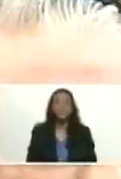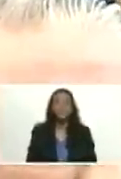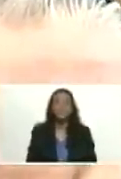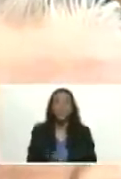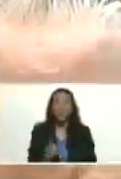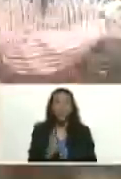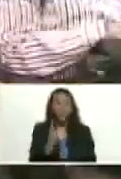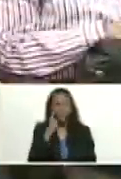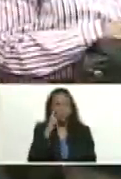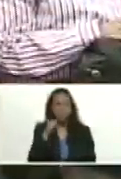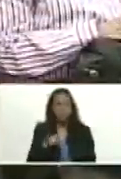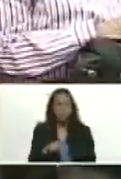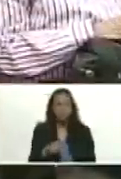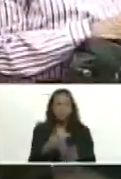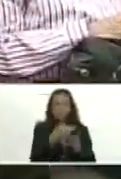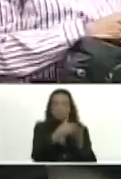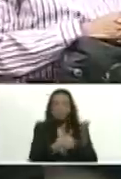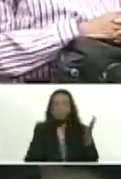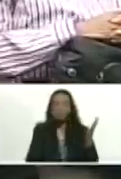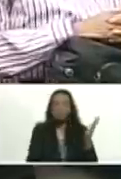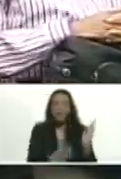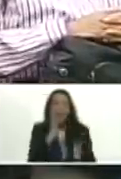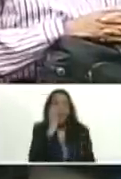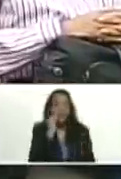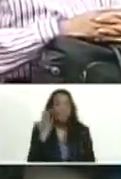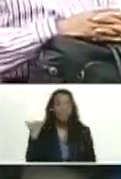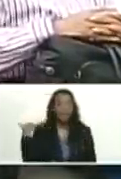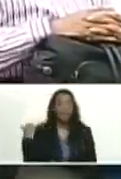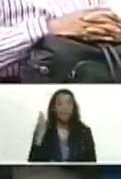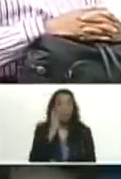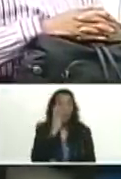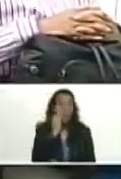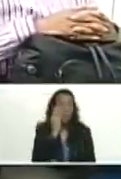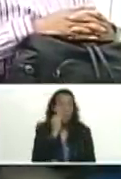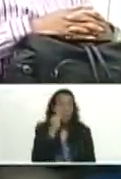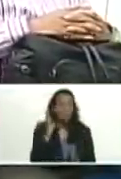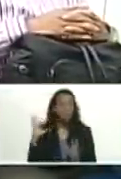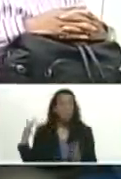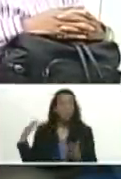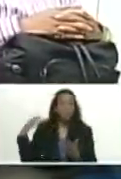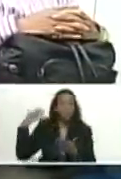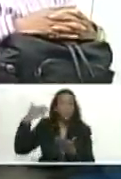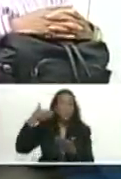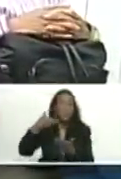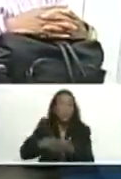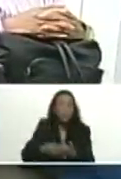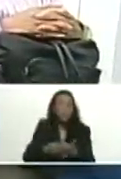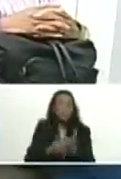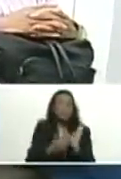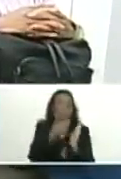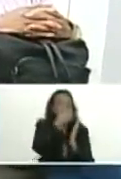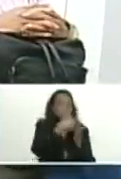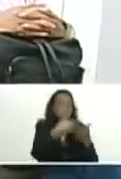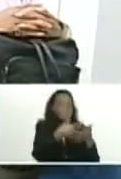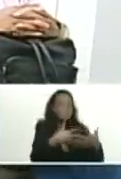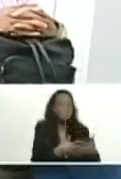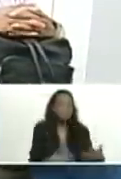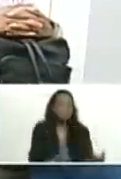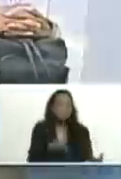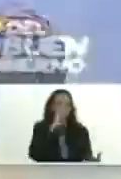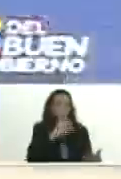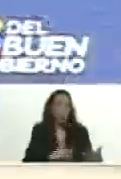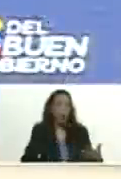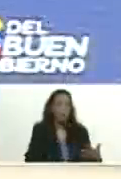Nosotros tenemos que sacar la buena experiencia obtenida en el transcurso de este